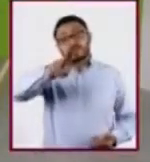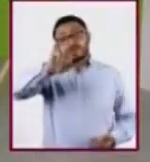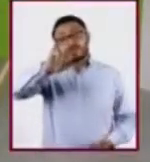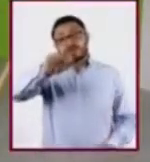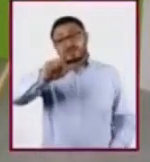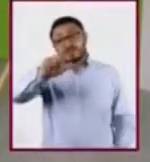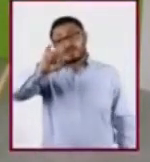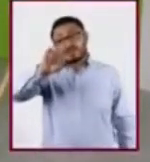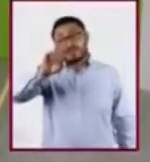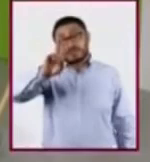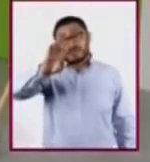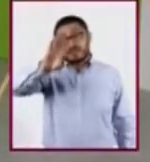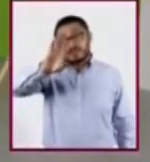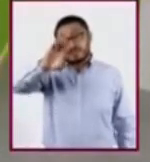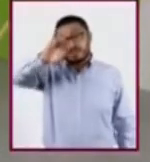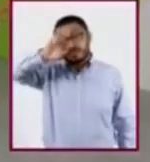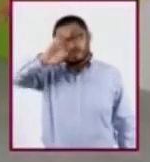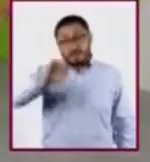estos objetos